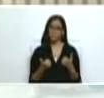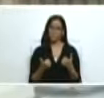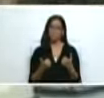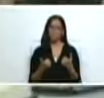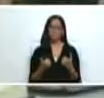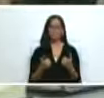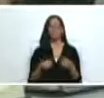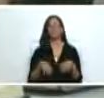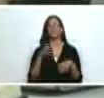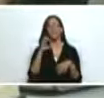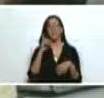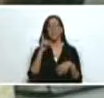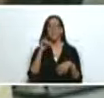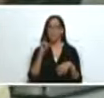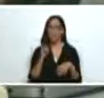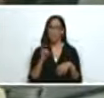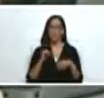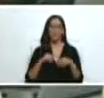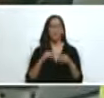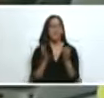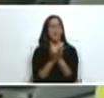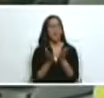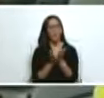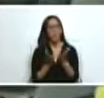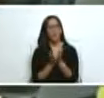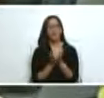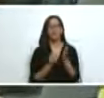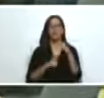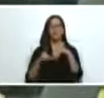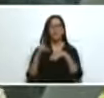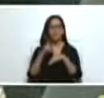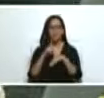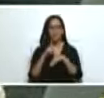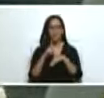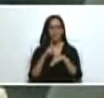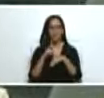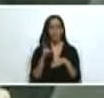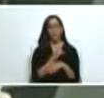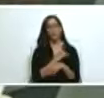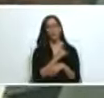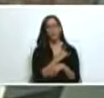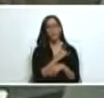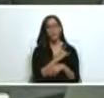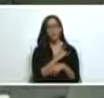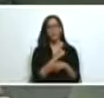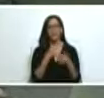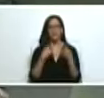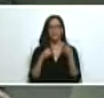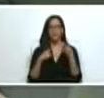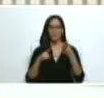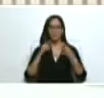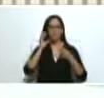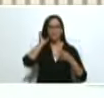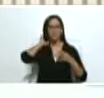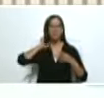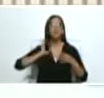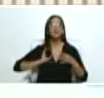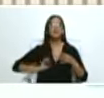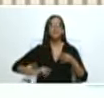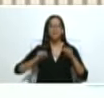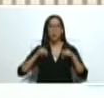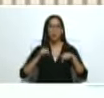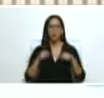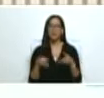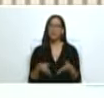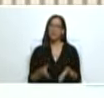Ambulatorios, CDI, escuelas, liceos, universidades, etc. Y ahora acaba de nacer las